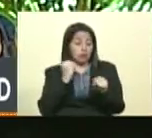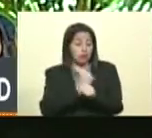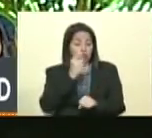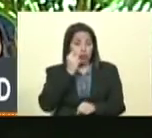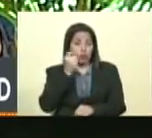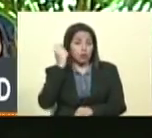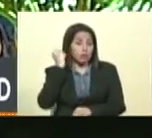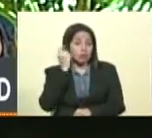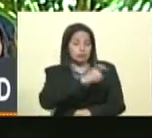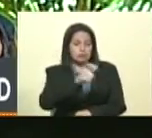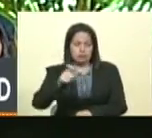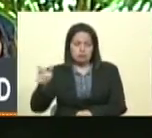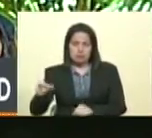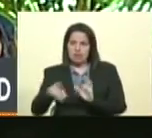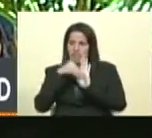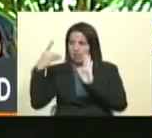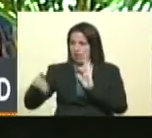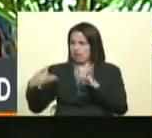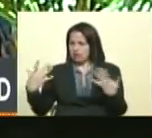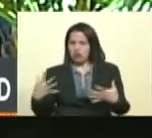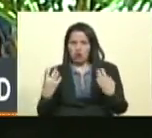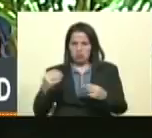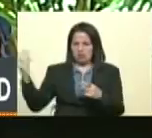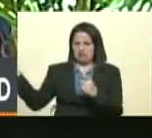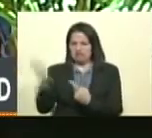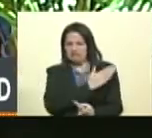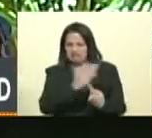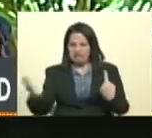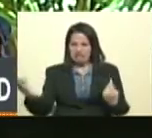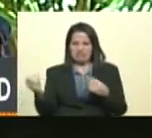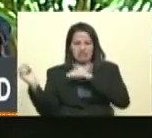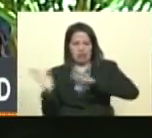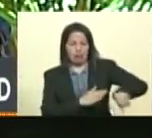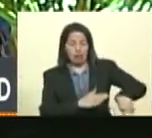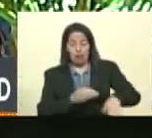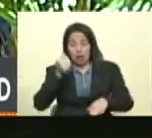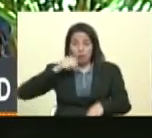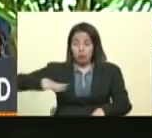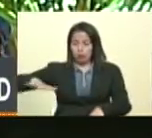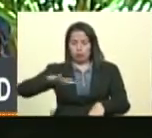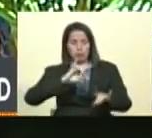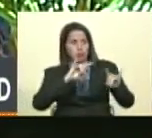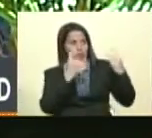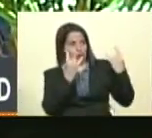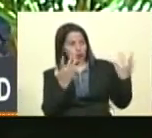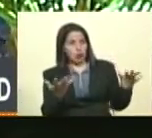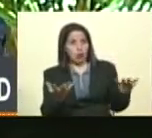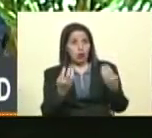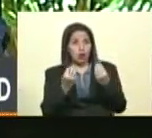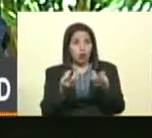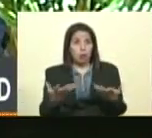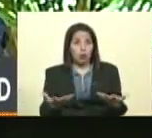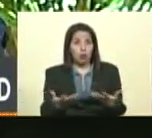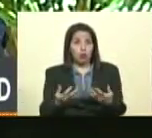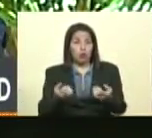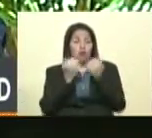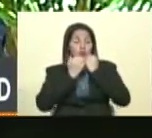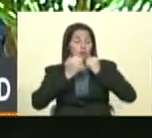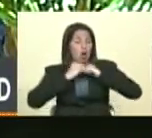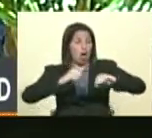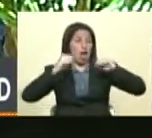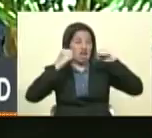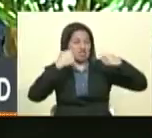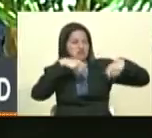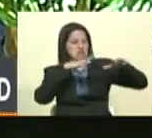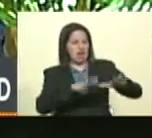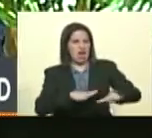que conculcarle el derecho, arrebatarle el derecho a la salud al mismo pueblo, a sus mismos hermanos, a través de huelgas salvajes que paralizaban